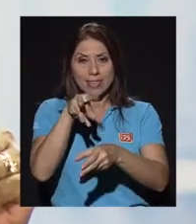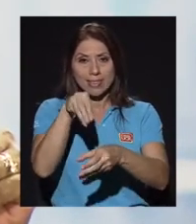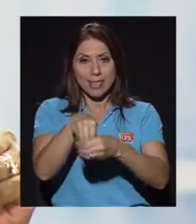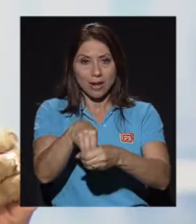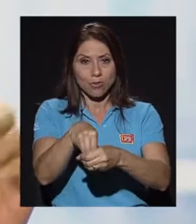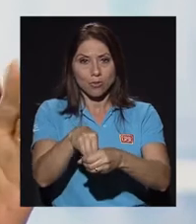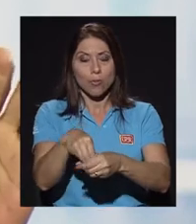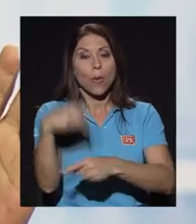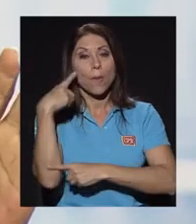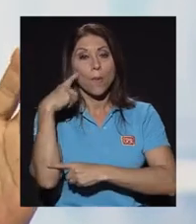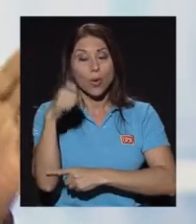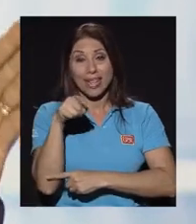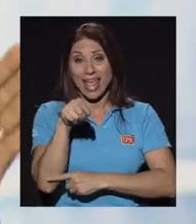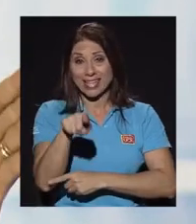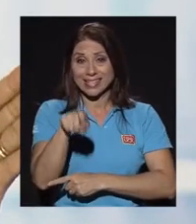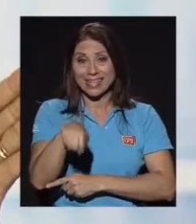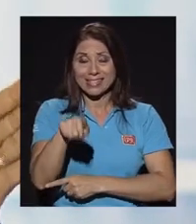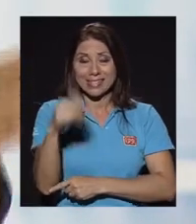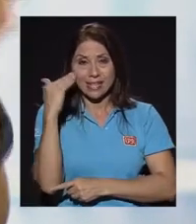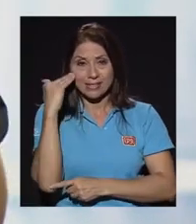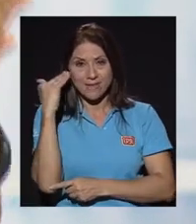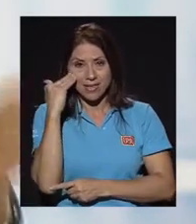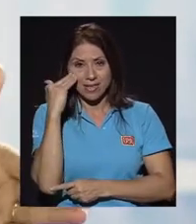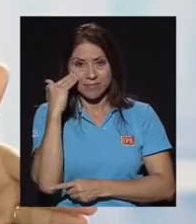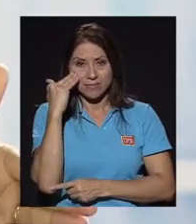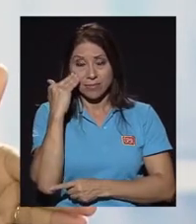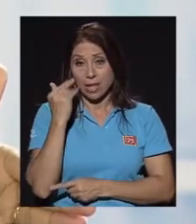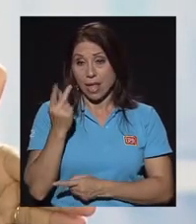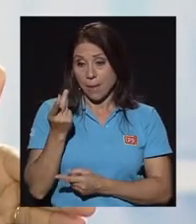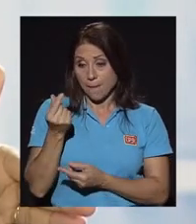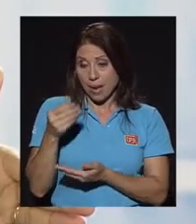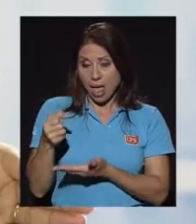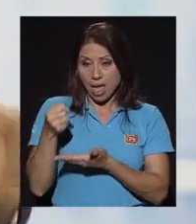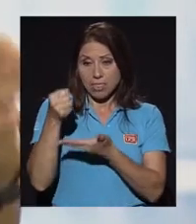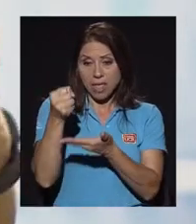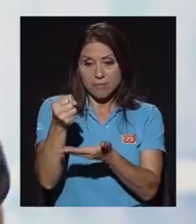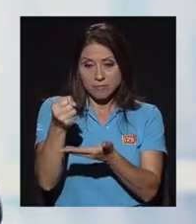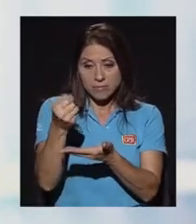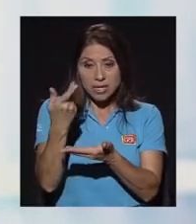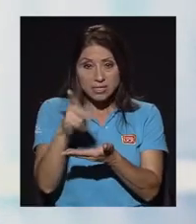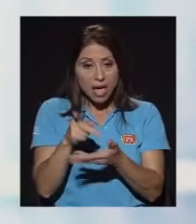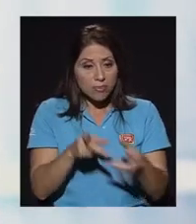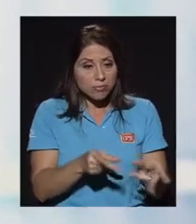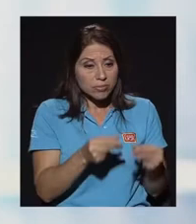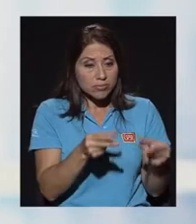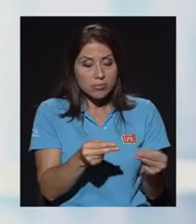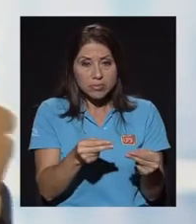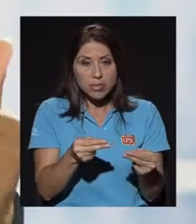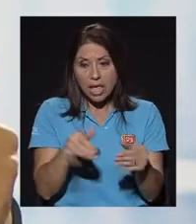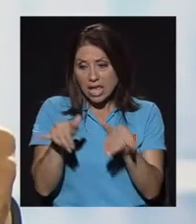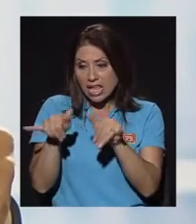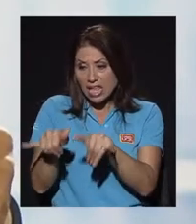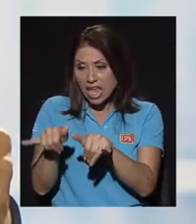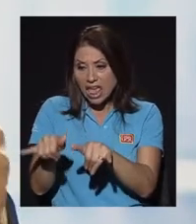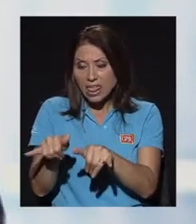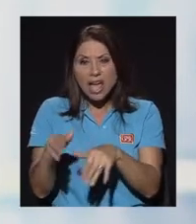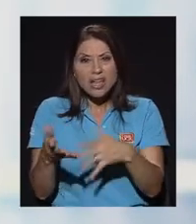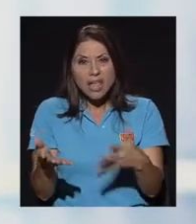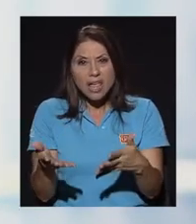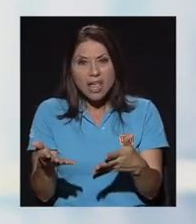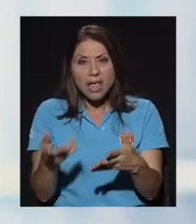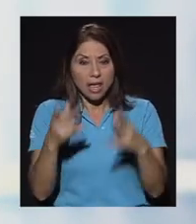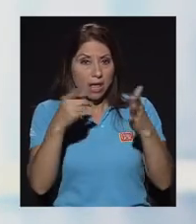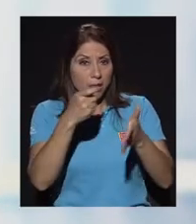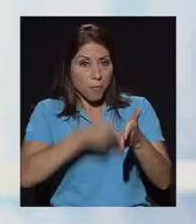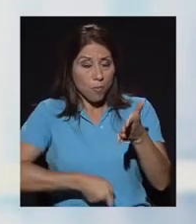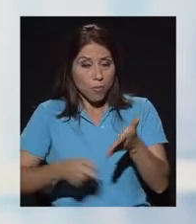internos, porque ahí se necesita saber qué es la plata que queda, qué es la plata que recogemos, en